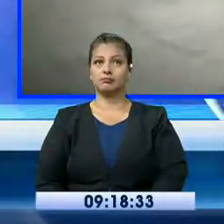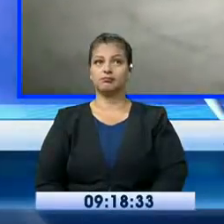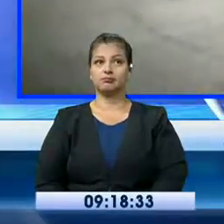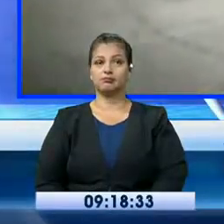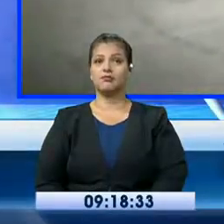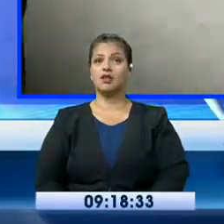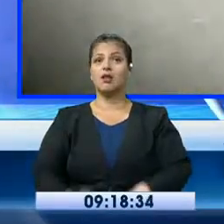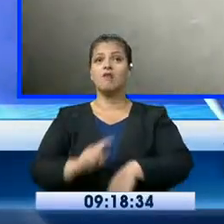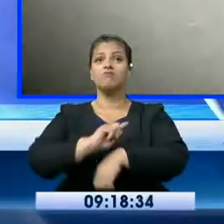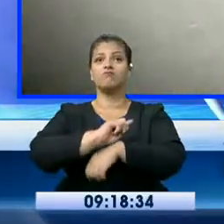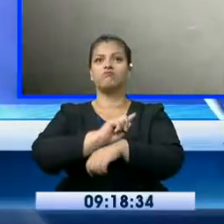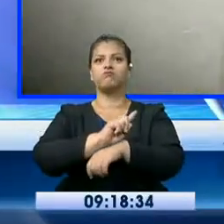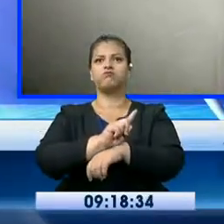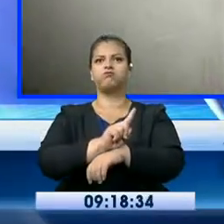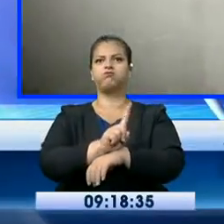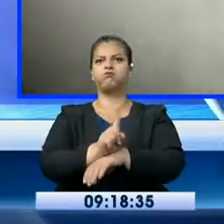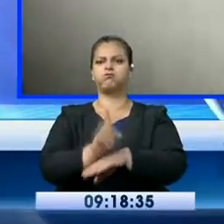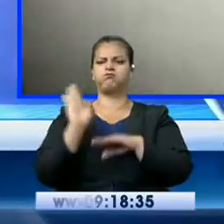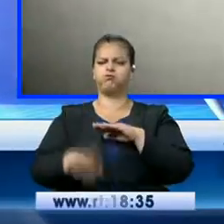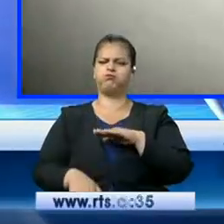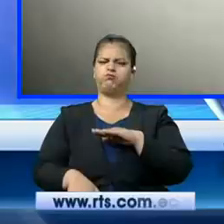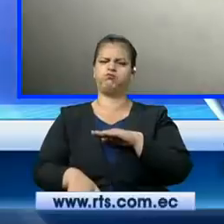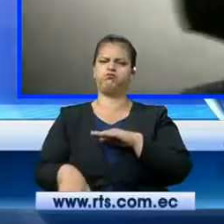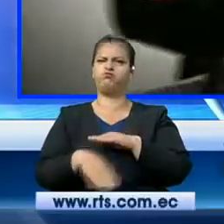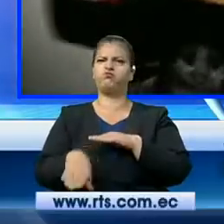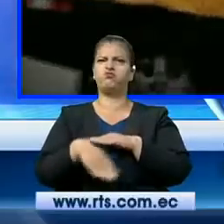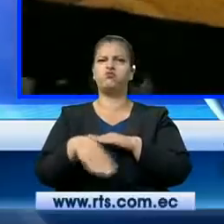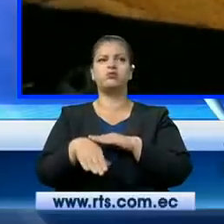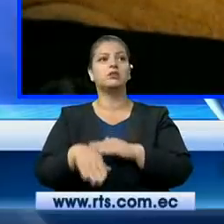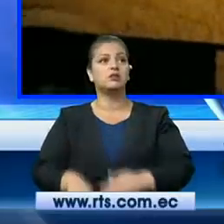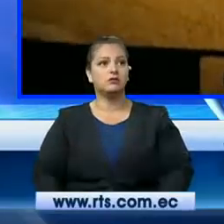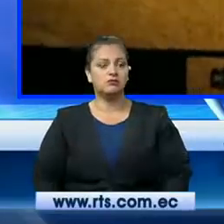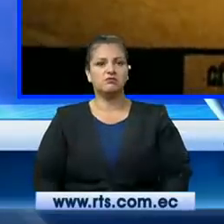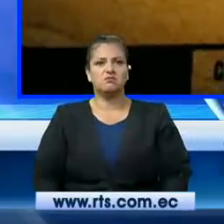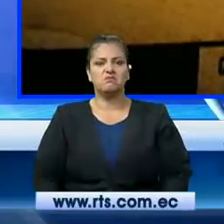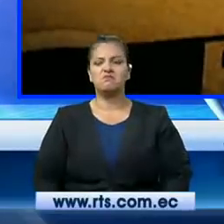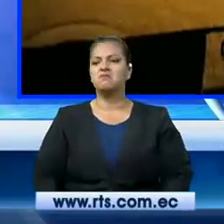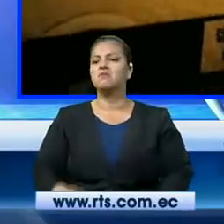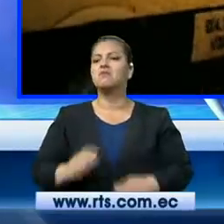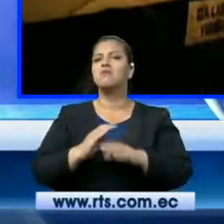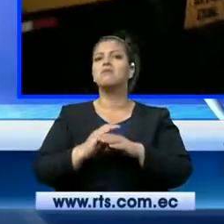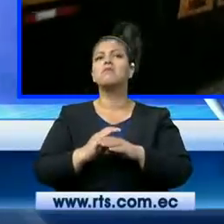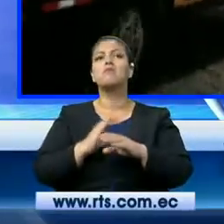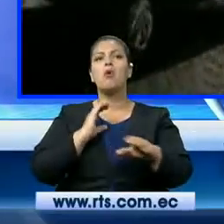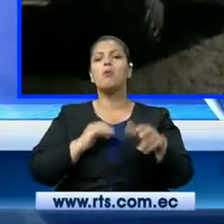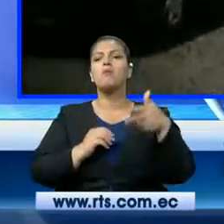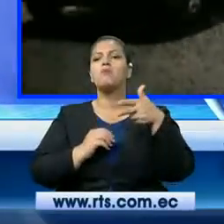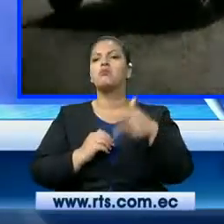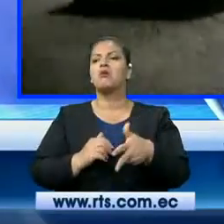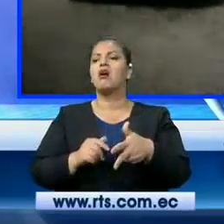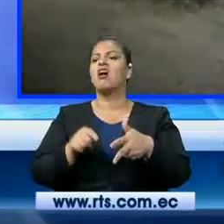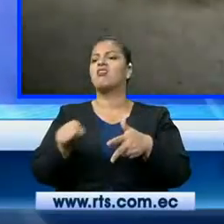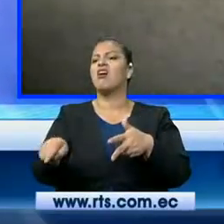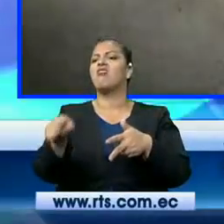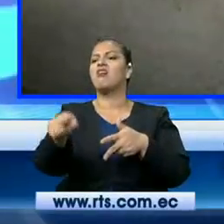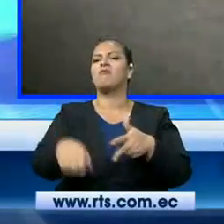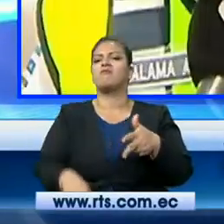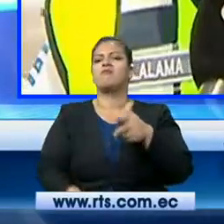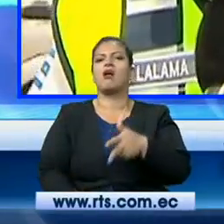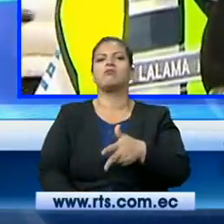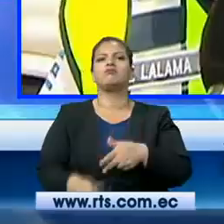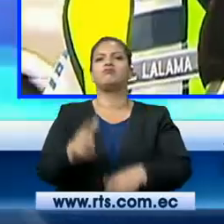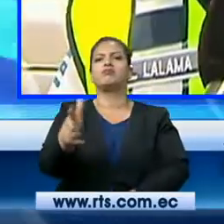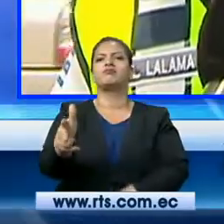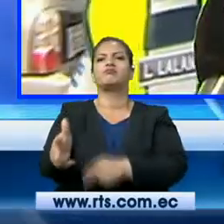a la velocidad que les da la gana paran donde les da la gana tapan el tráfico de las calles que les da la gana con la